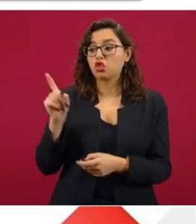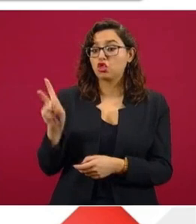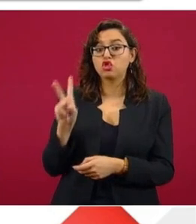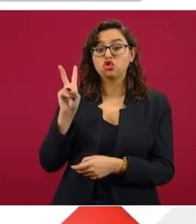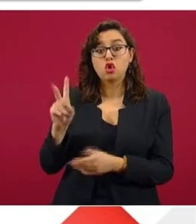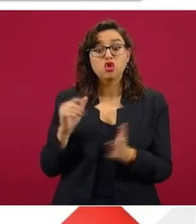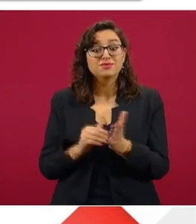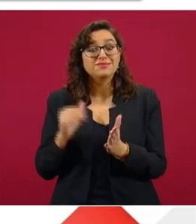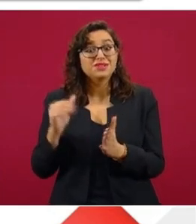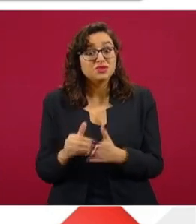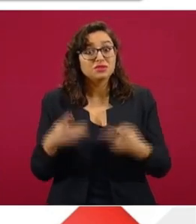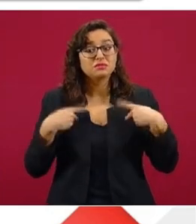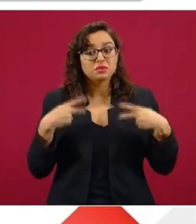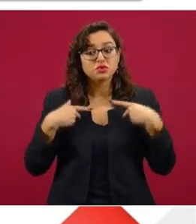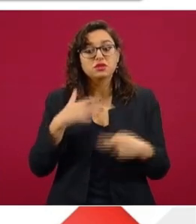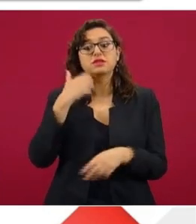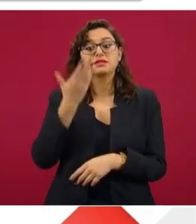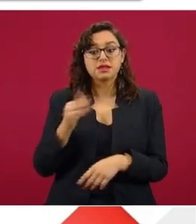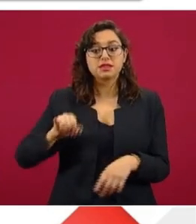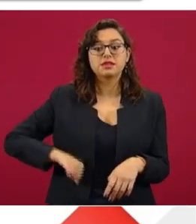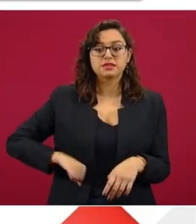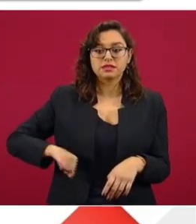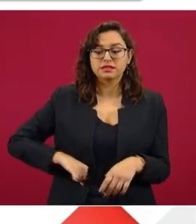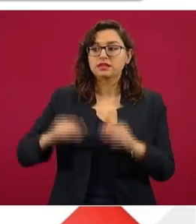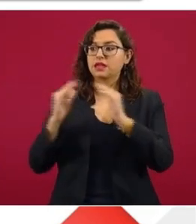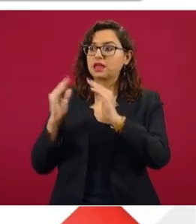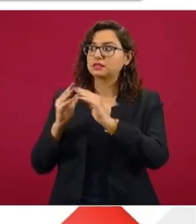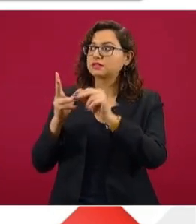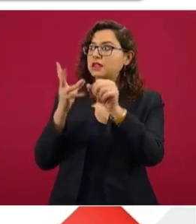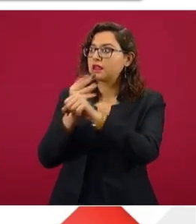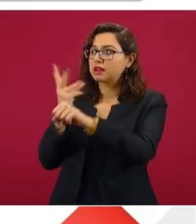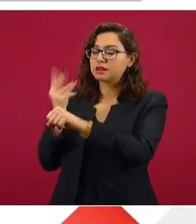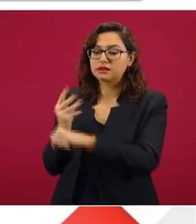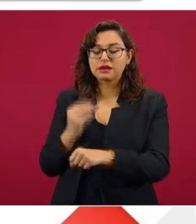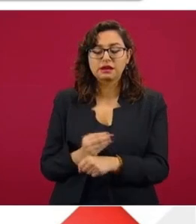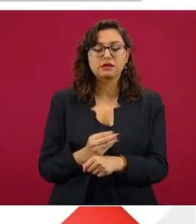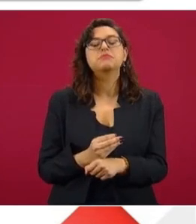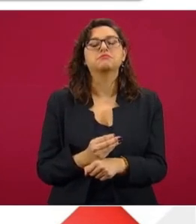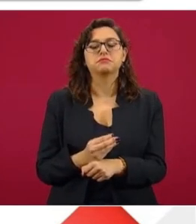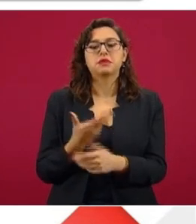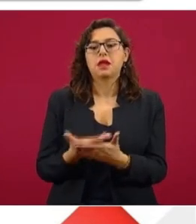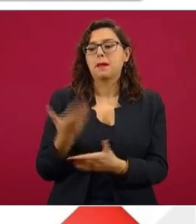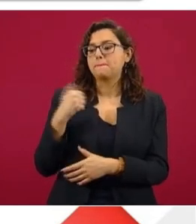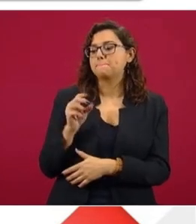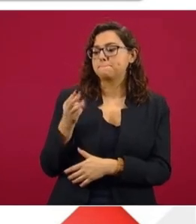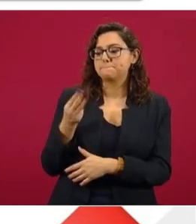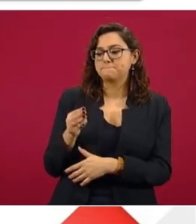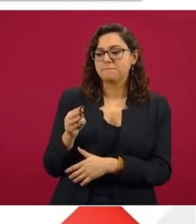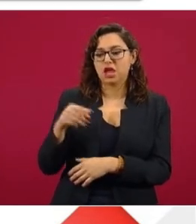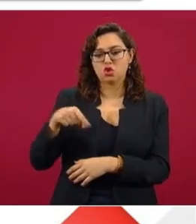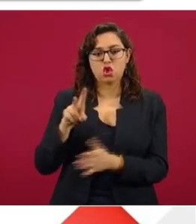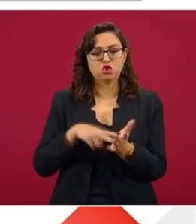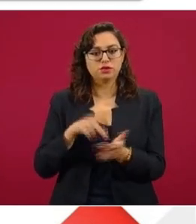este crédito. Hoy ya estamos dando los créditos de mejora que los anunciamos en su ampliación en mayo de este año aquí